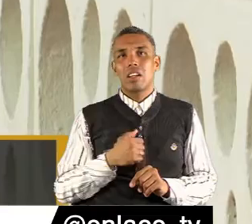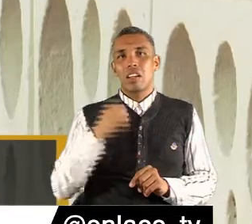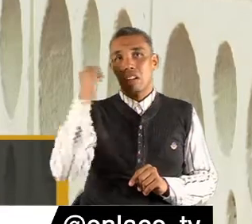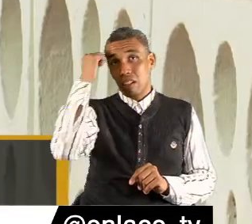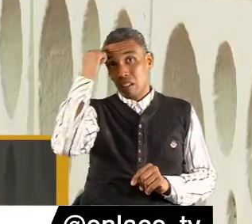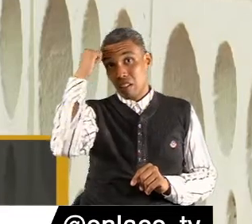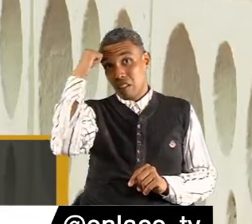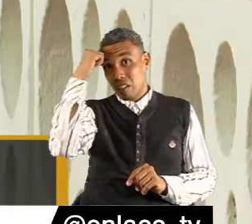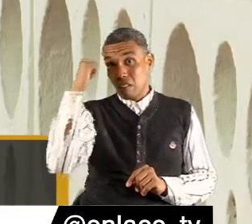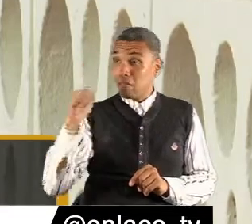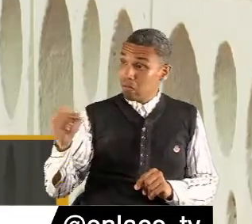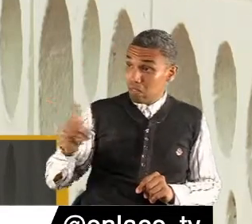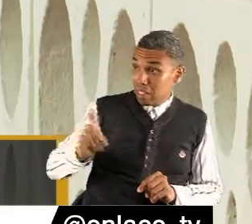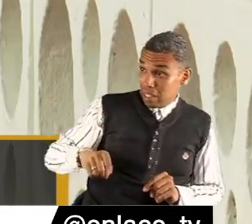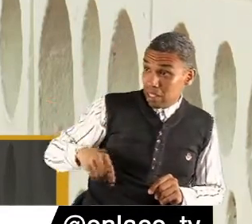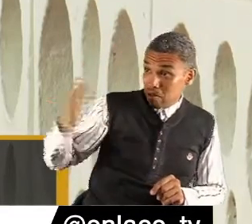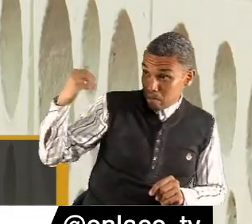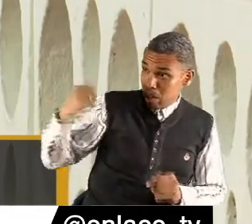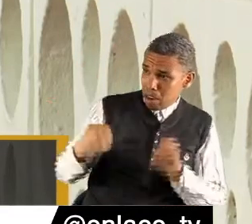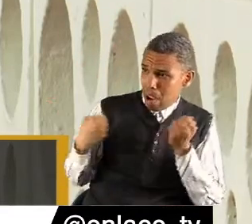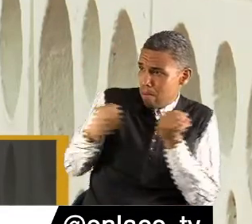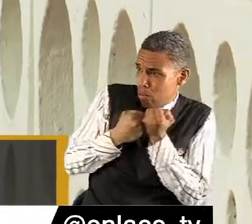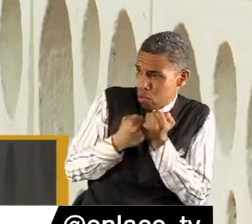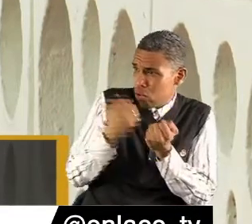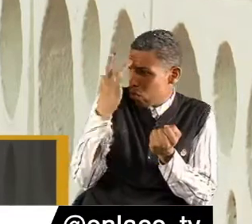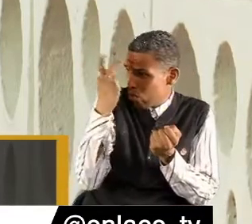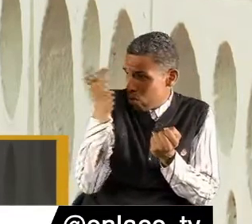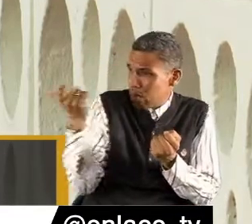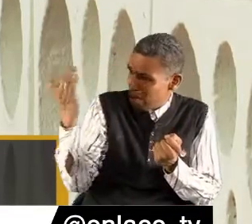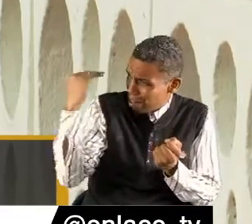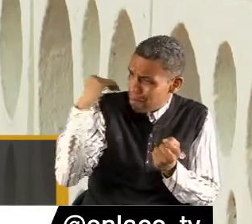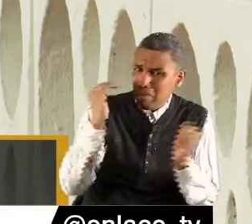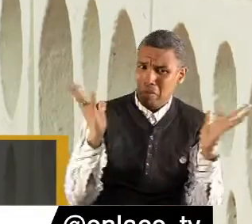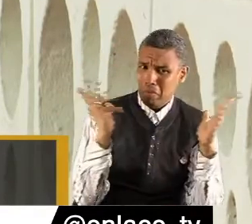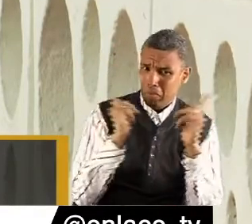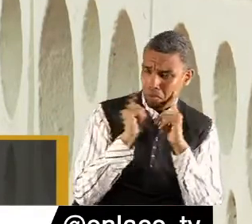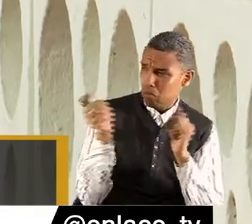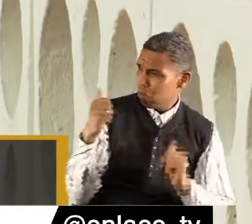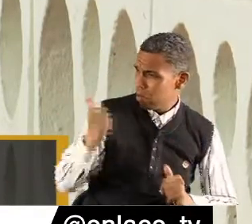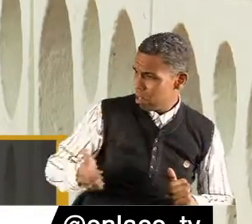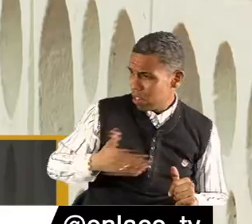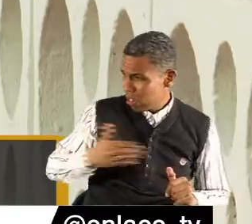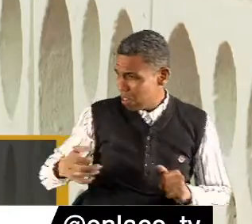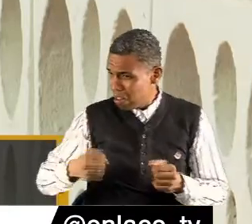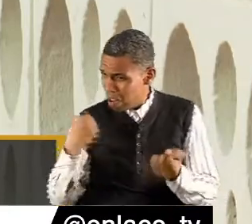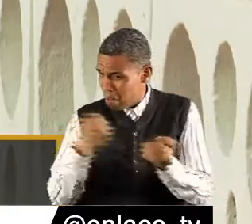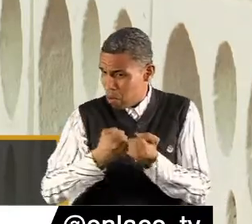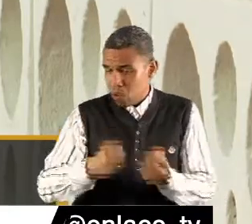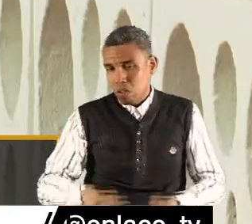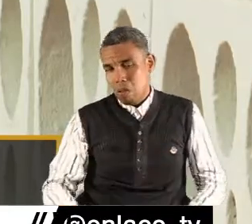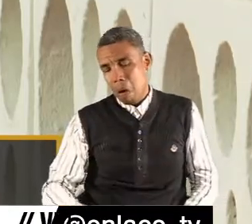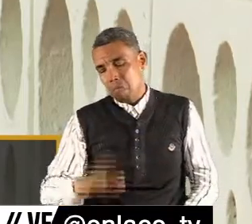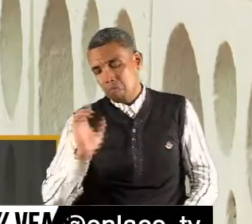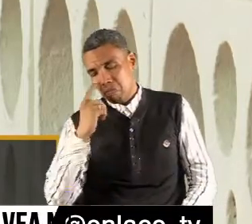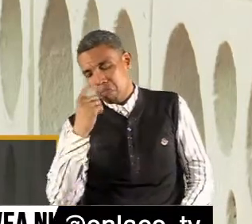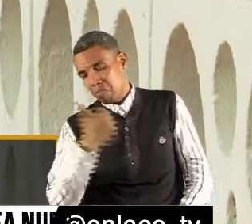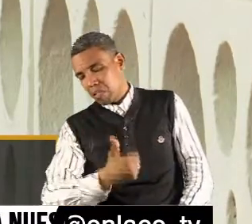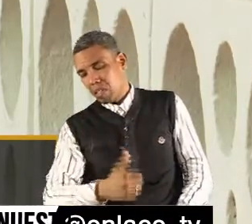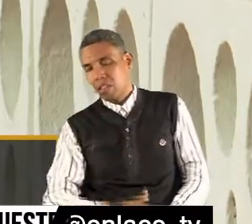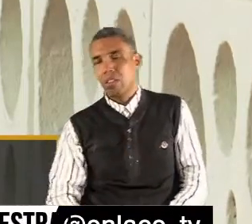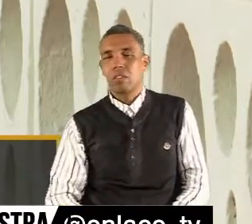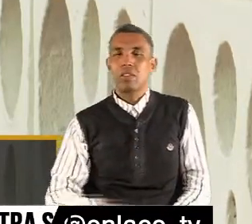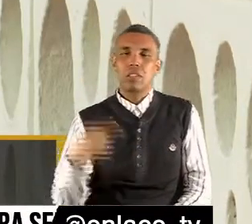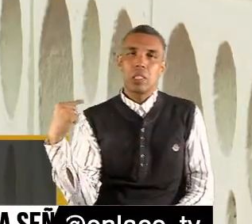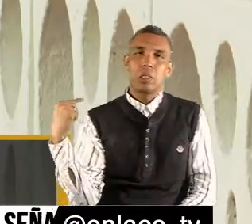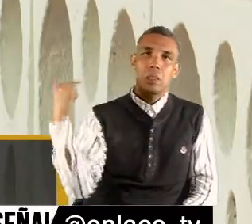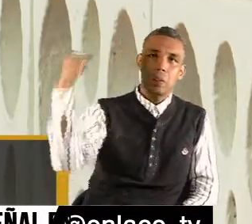necesitamos que usted nos ayude porque nos han hablado de usted. Cuando vine, sorpresa la mía, 4 palos